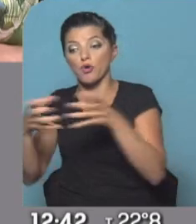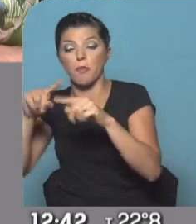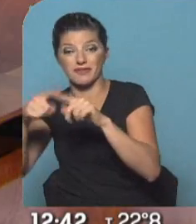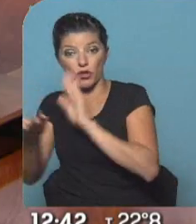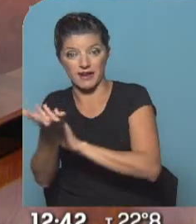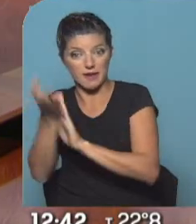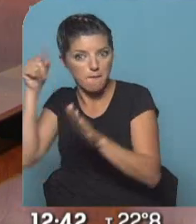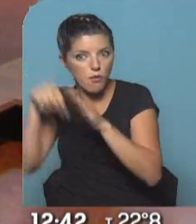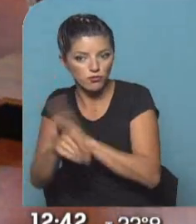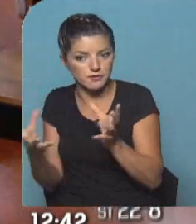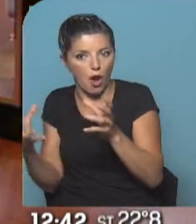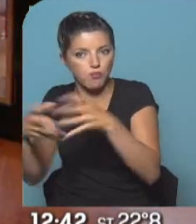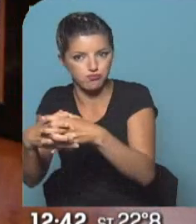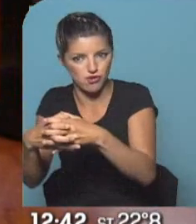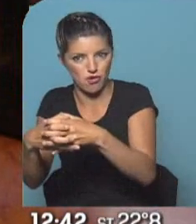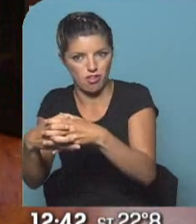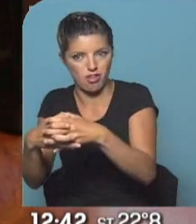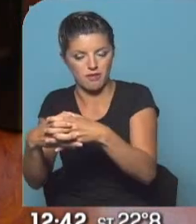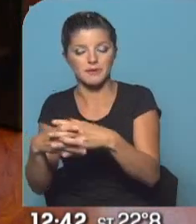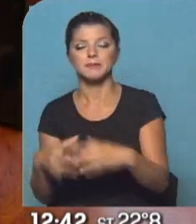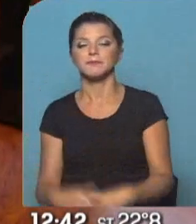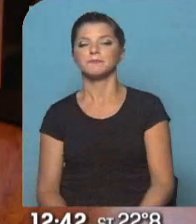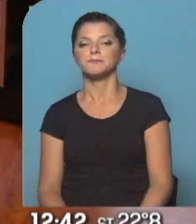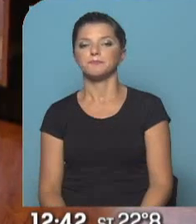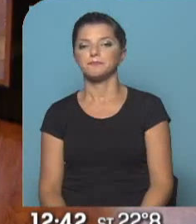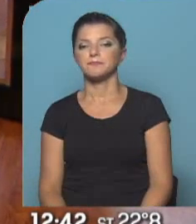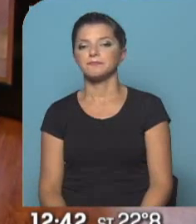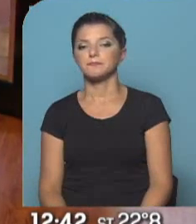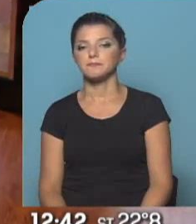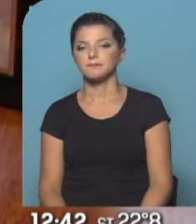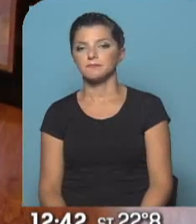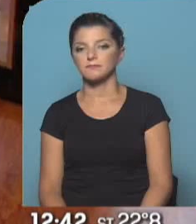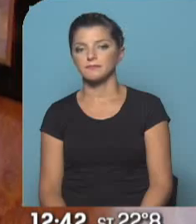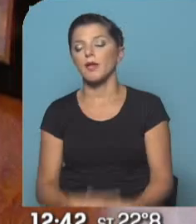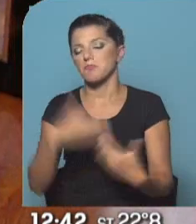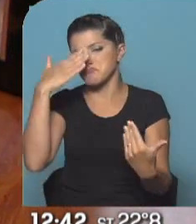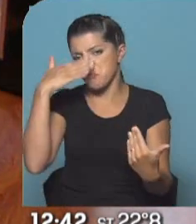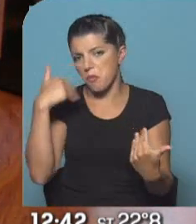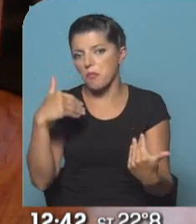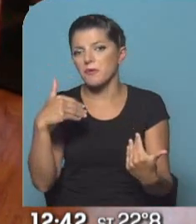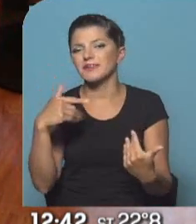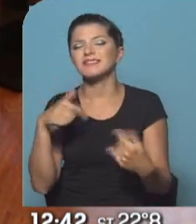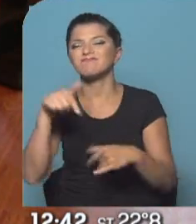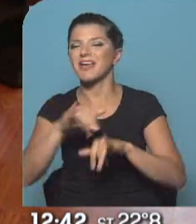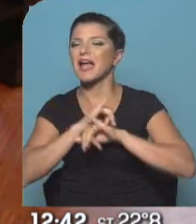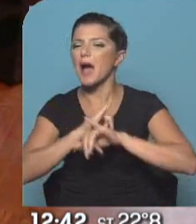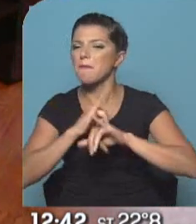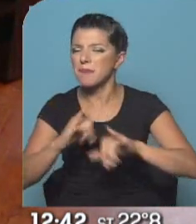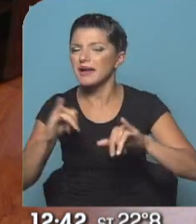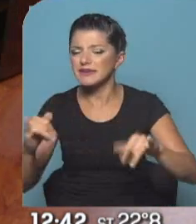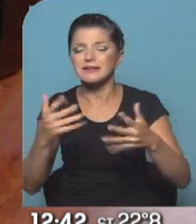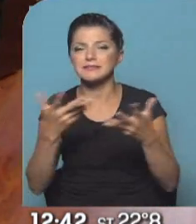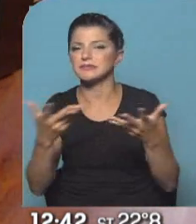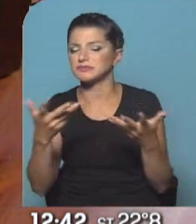Piñera en un contexto que después podemos referirnos a eso, de mucho desapasionamiento. Es una campaña muy desapasionada,